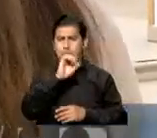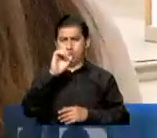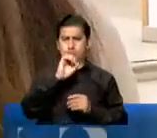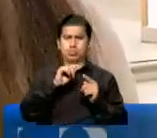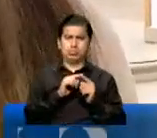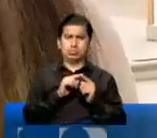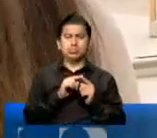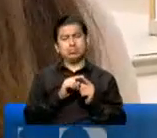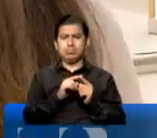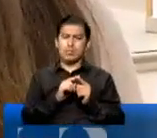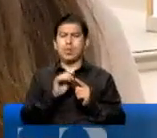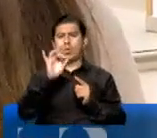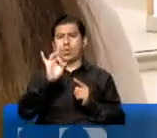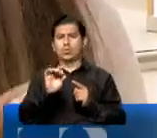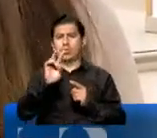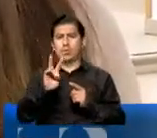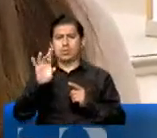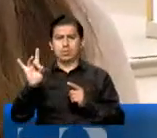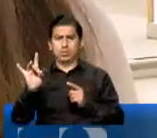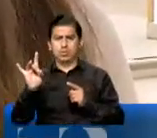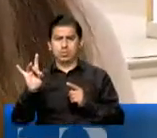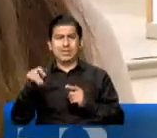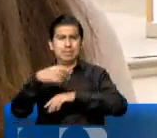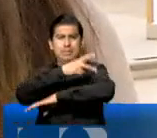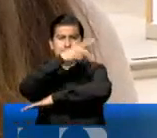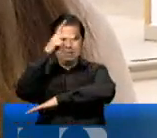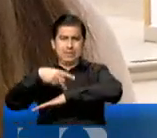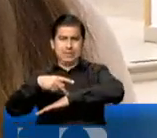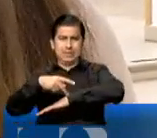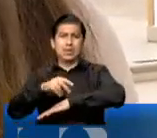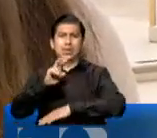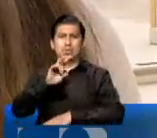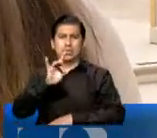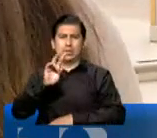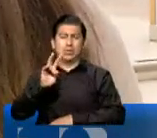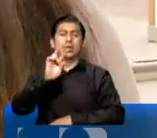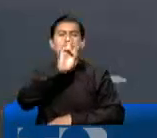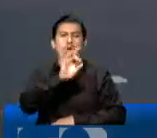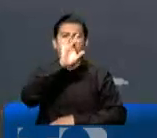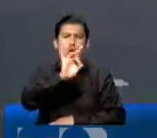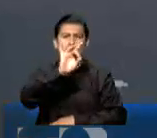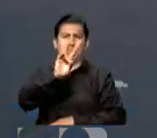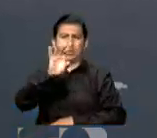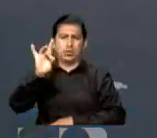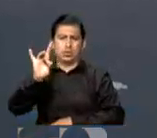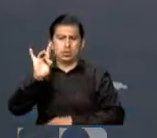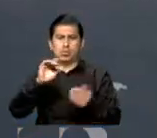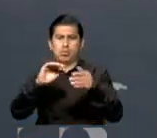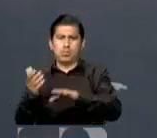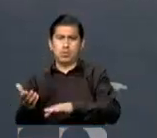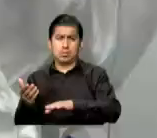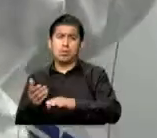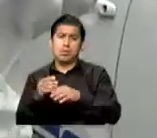tenemos hasta el momento 828 en lo que es Pichincha, 828 inscripciones de defunción. Los mismos datos manejan